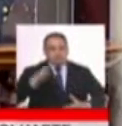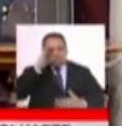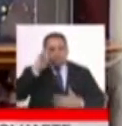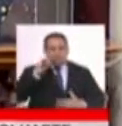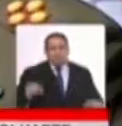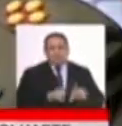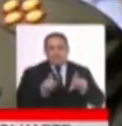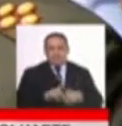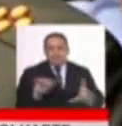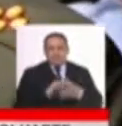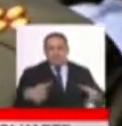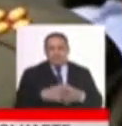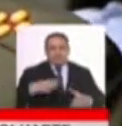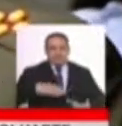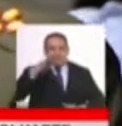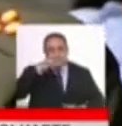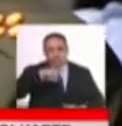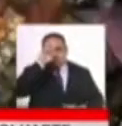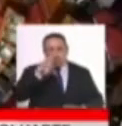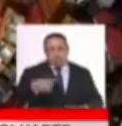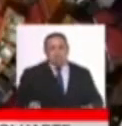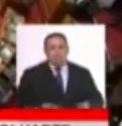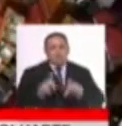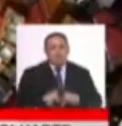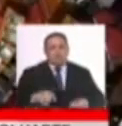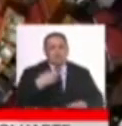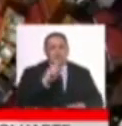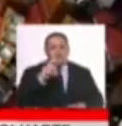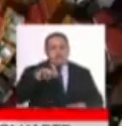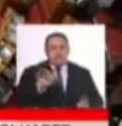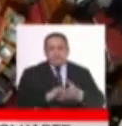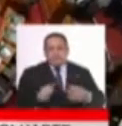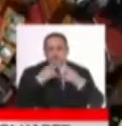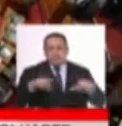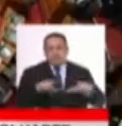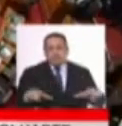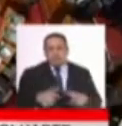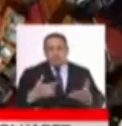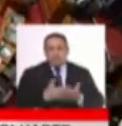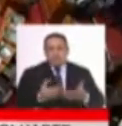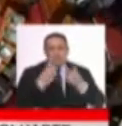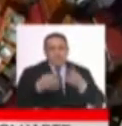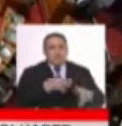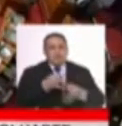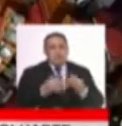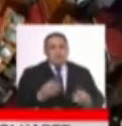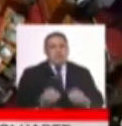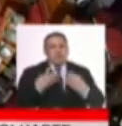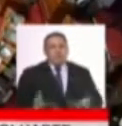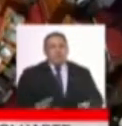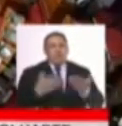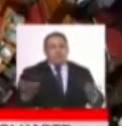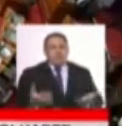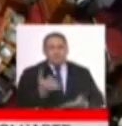sucedido en este periodo de gobierno. Difícil va a ser esa recuperación, Natalia. Creo que hoy día estamos todos como aliviados